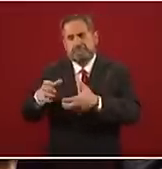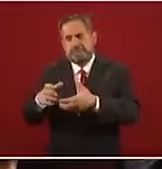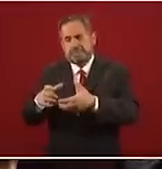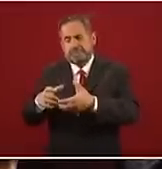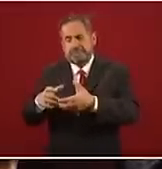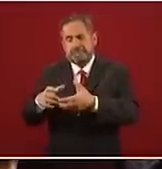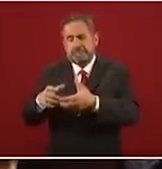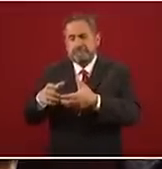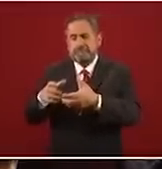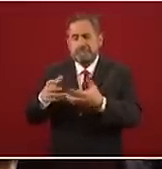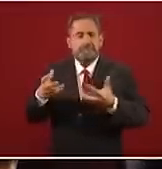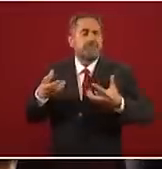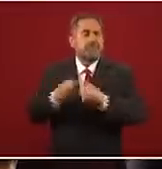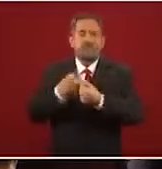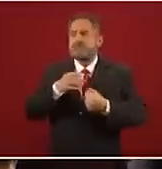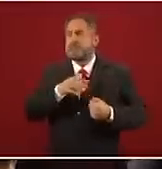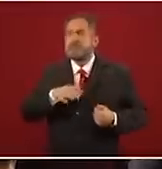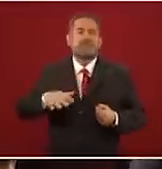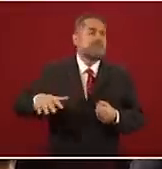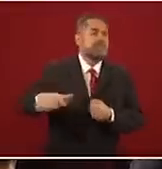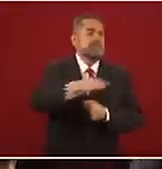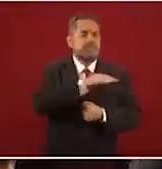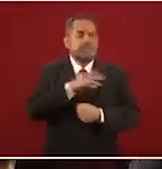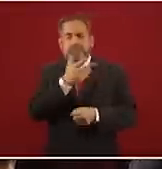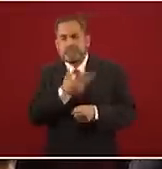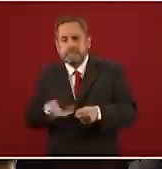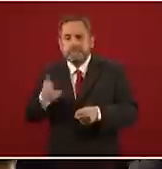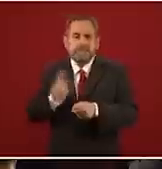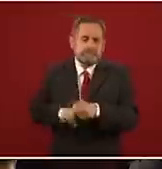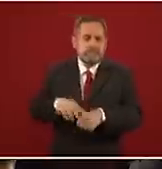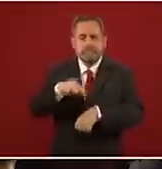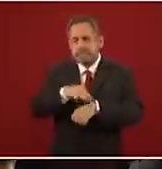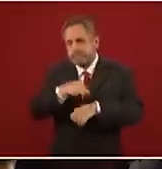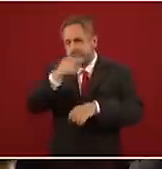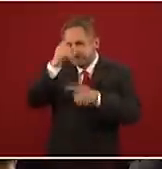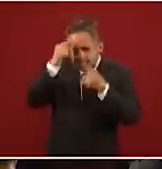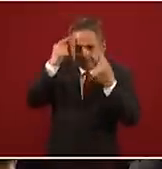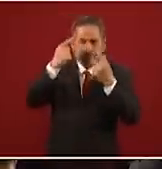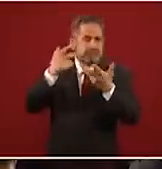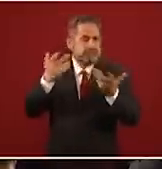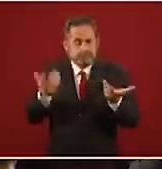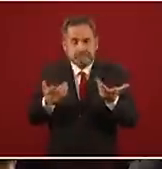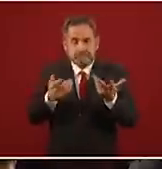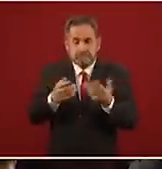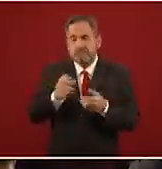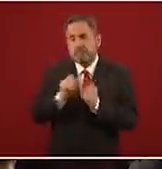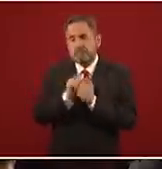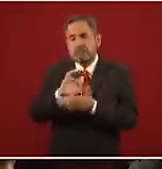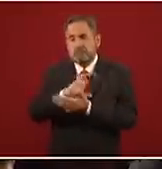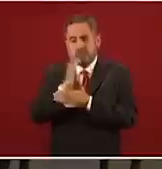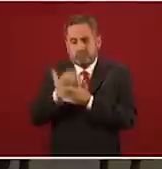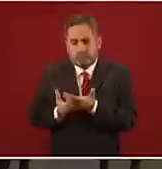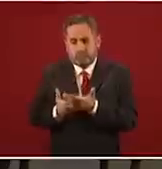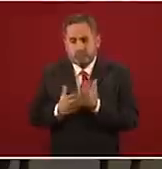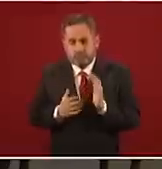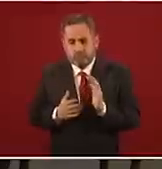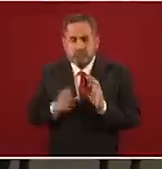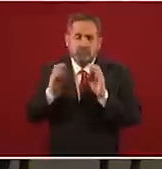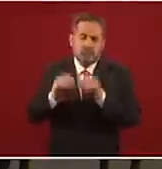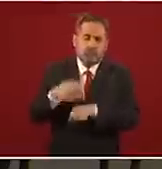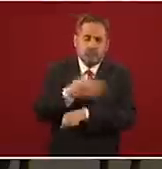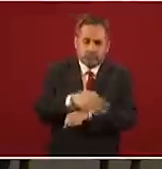del sector salud que están trabajando por contrato, de manera